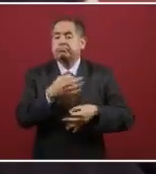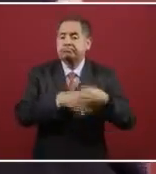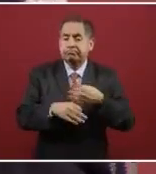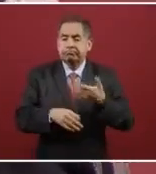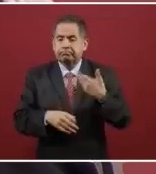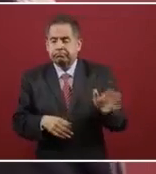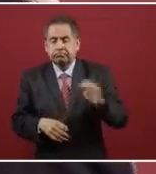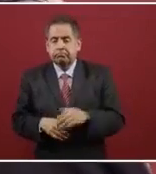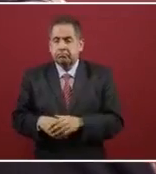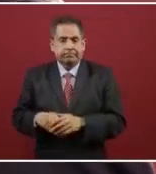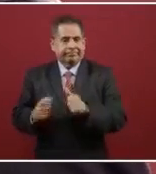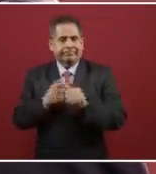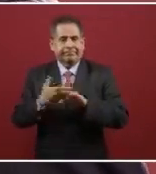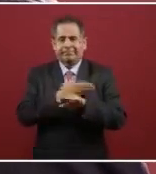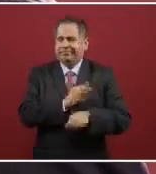le toleraban todo